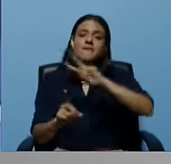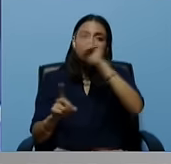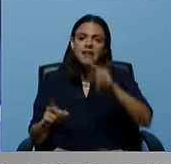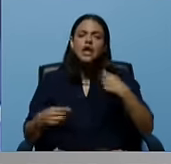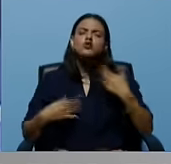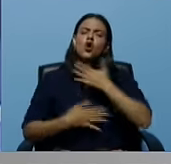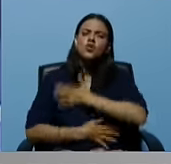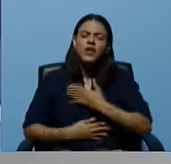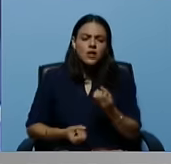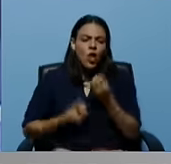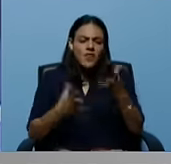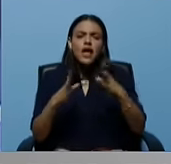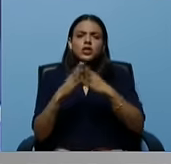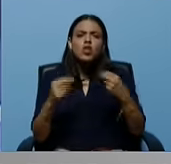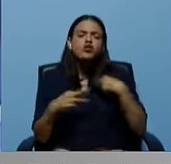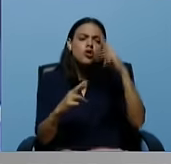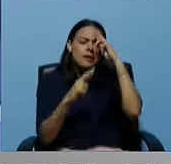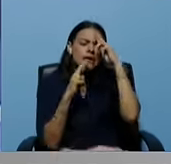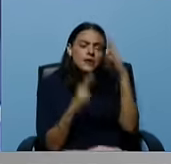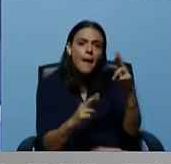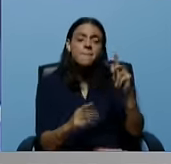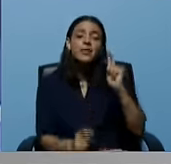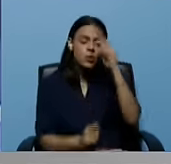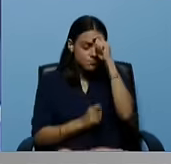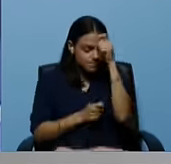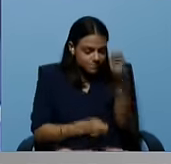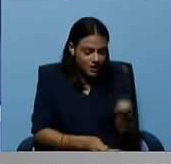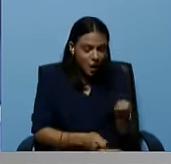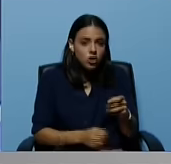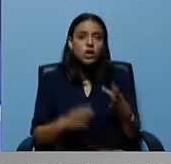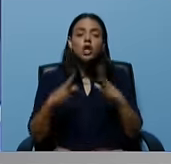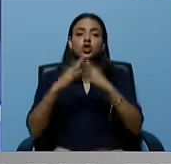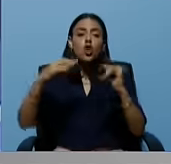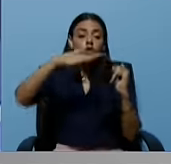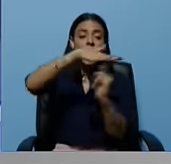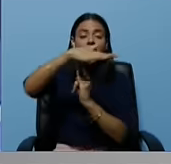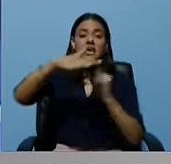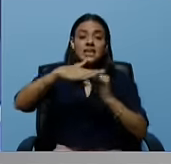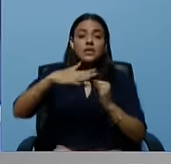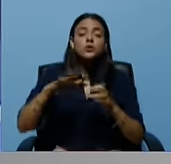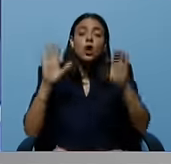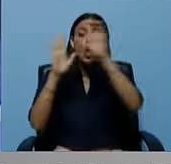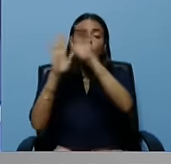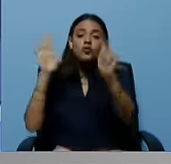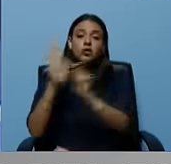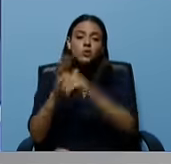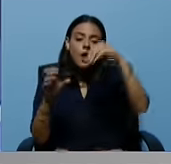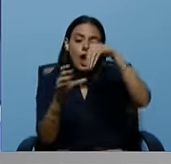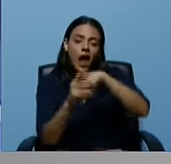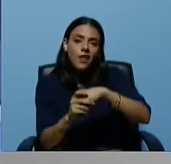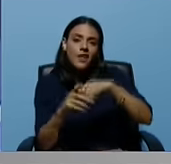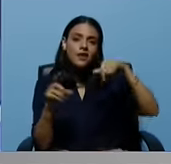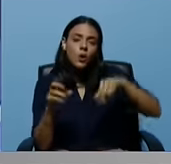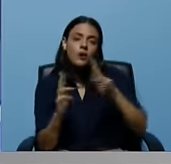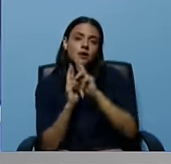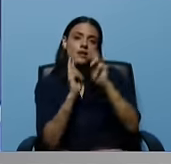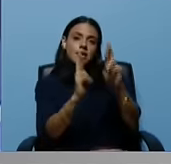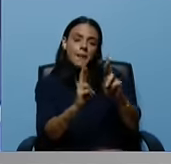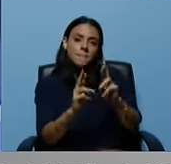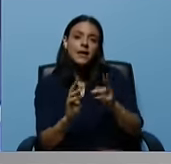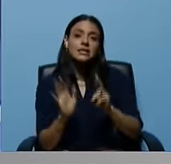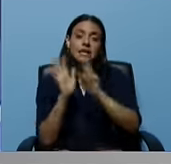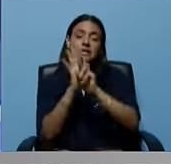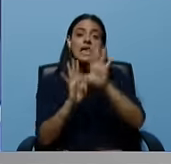deseo trasladarle mi respeto y reconocimiento a las instituciones constitucionales representadas en los